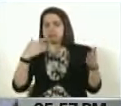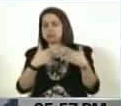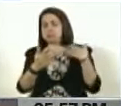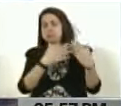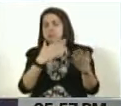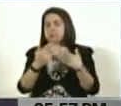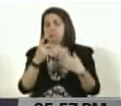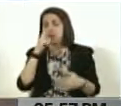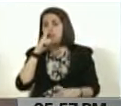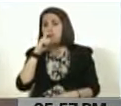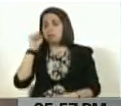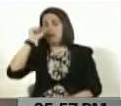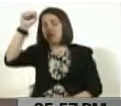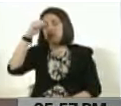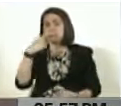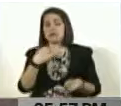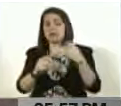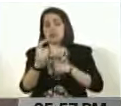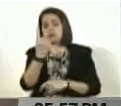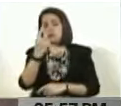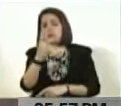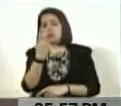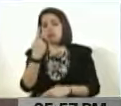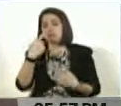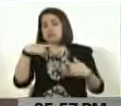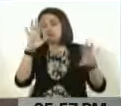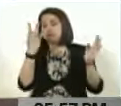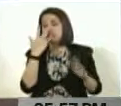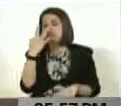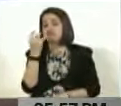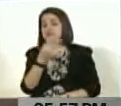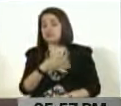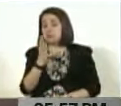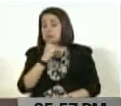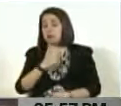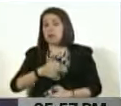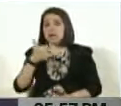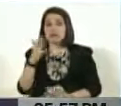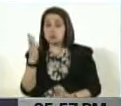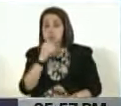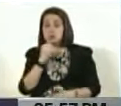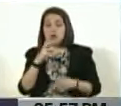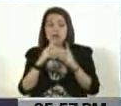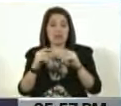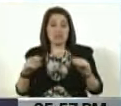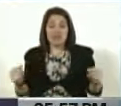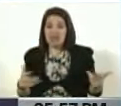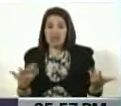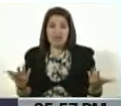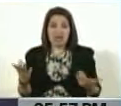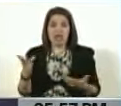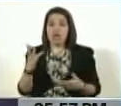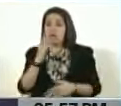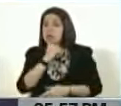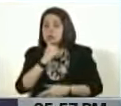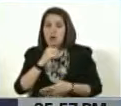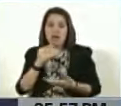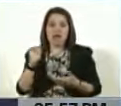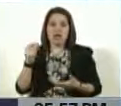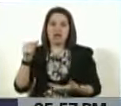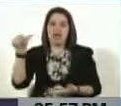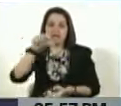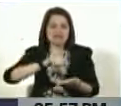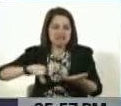y te vendo un pan o dos panes, no te vendo más porque no hay más, no tengo materia prima para